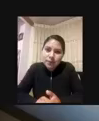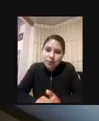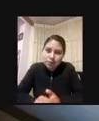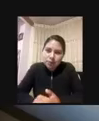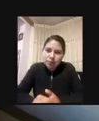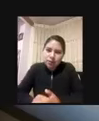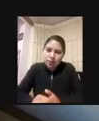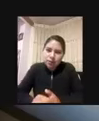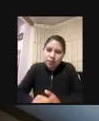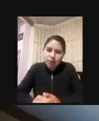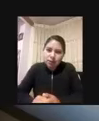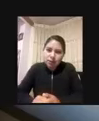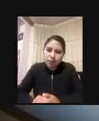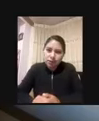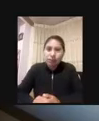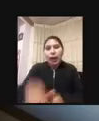Ya, aquí hablamos de la etapa